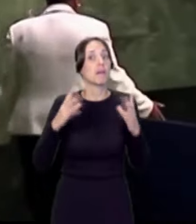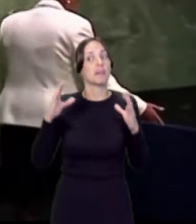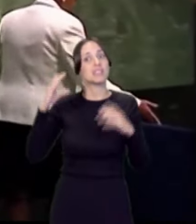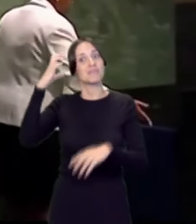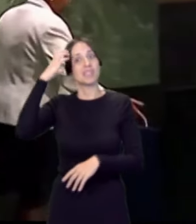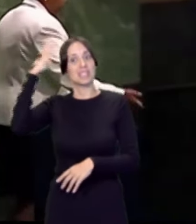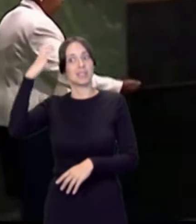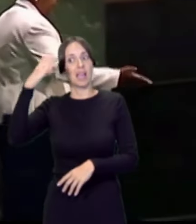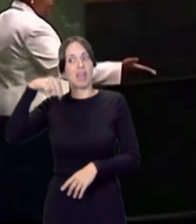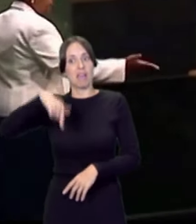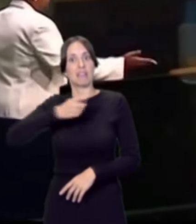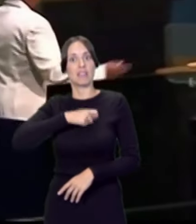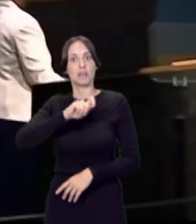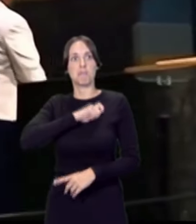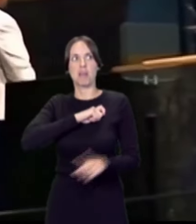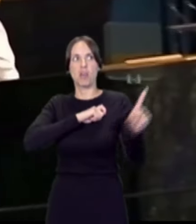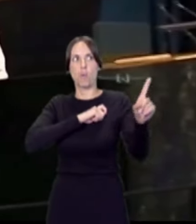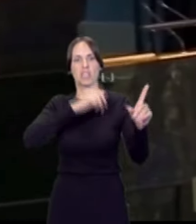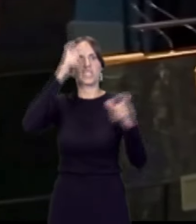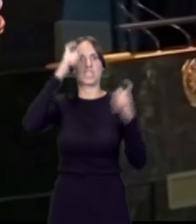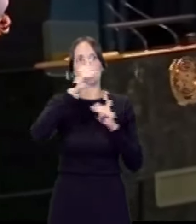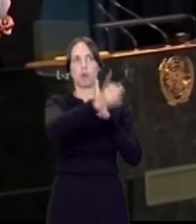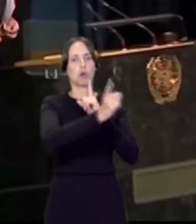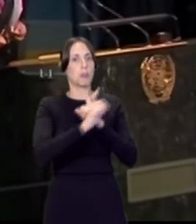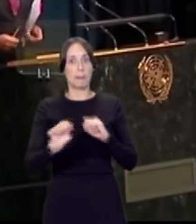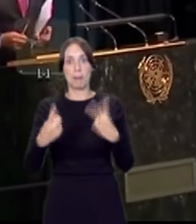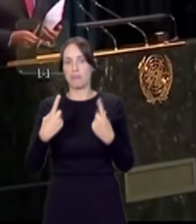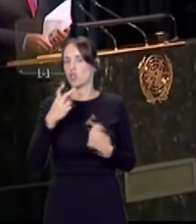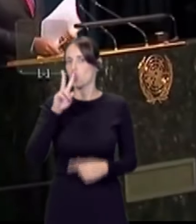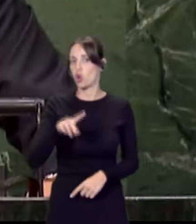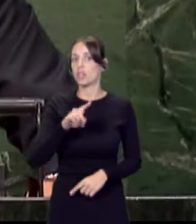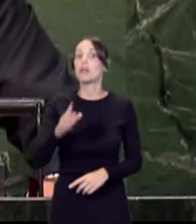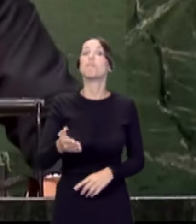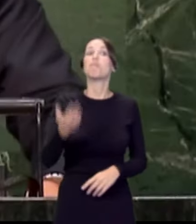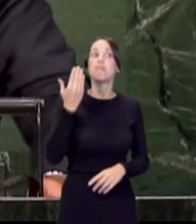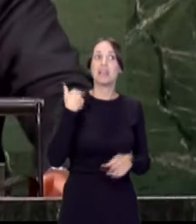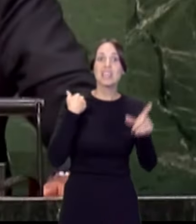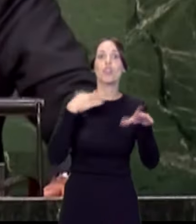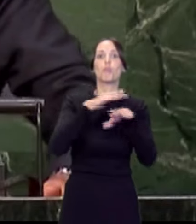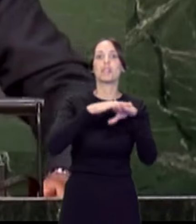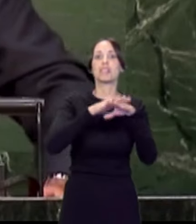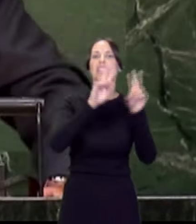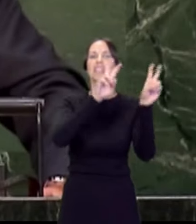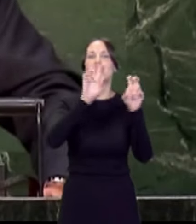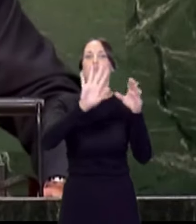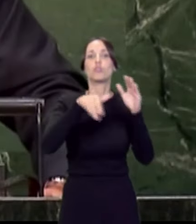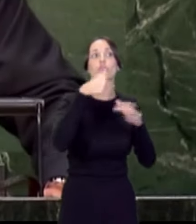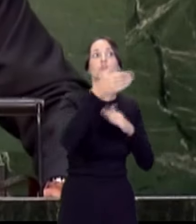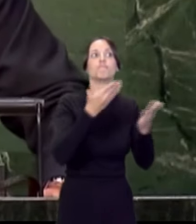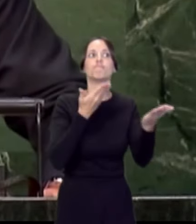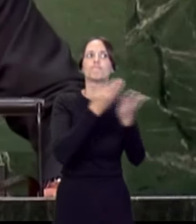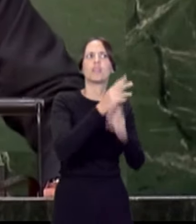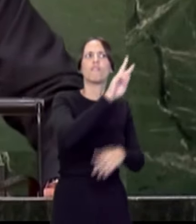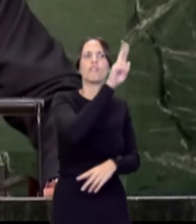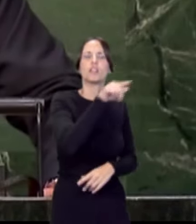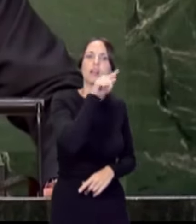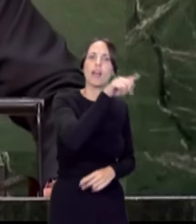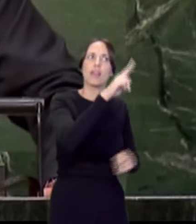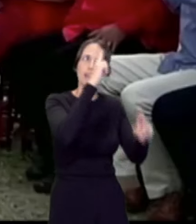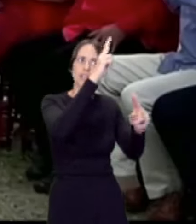recibe comentarios como este del chavismo. Entonces, desde el Ministerio de Asuntos Exteriores, se le exigió a Venezuela respeto por las